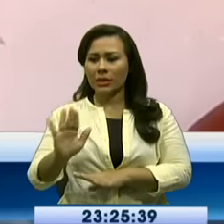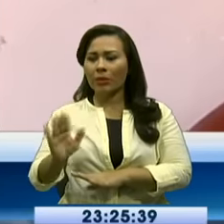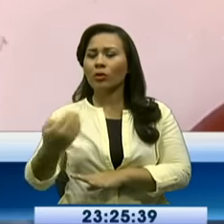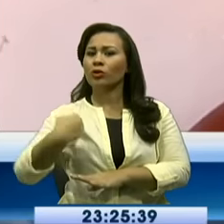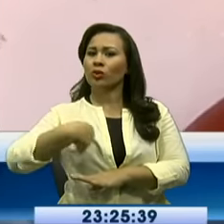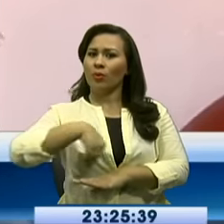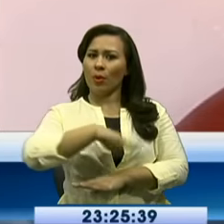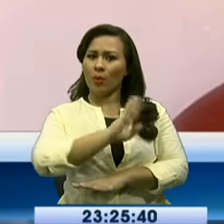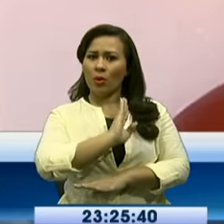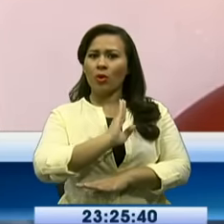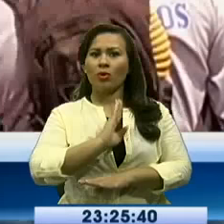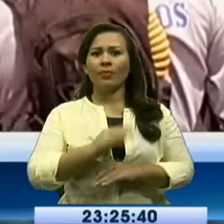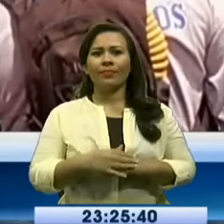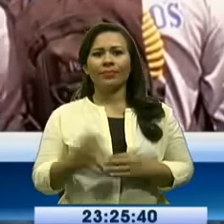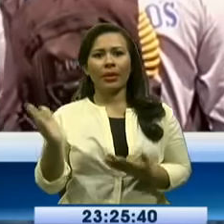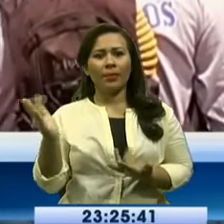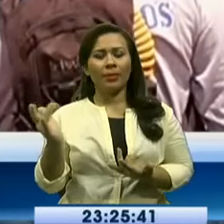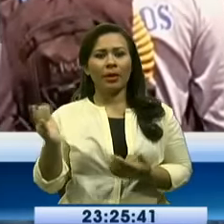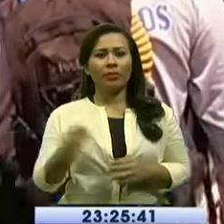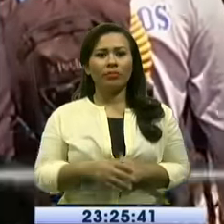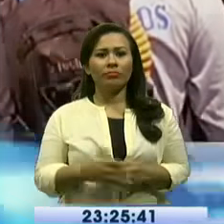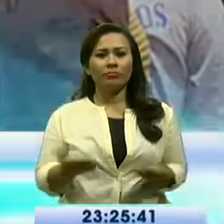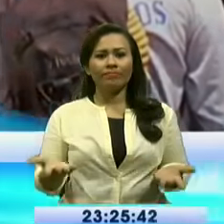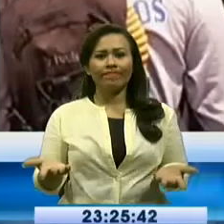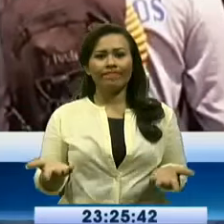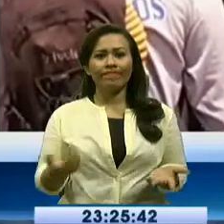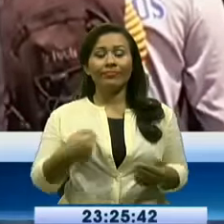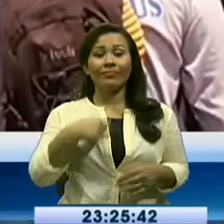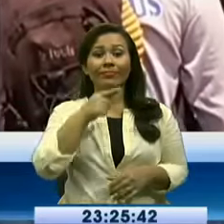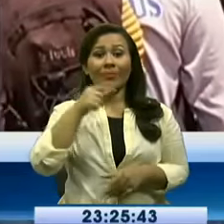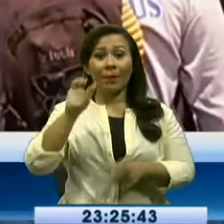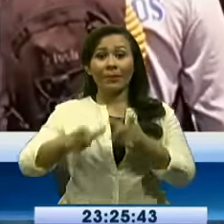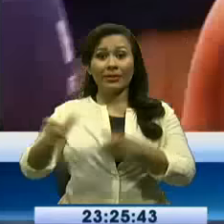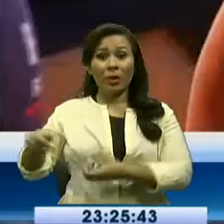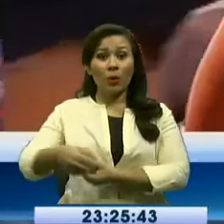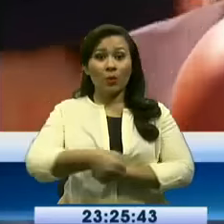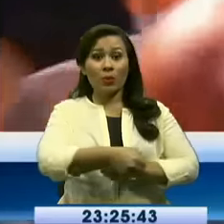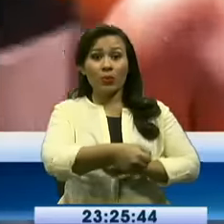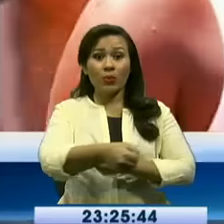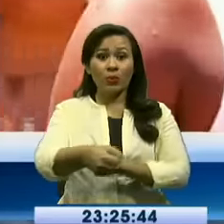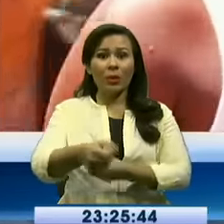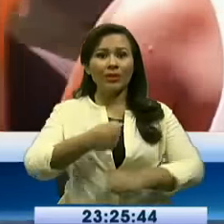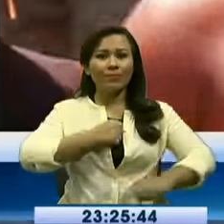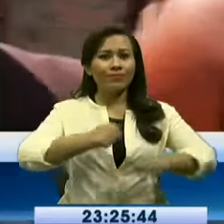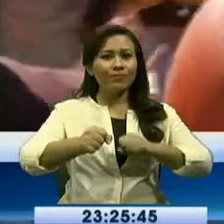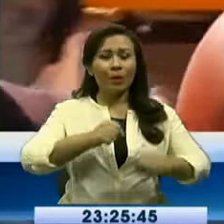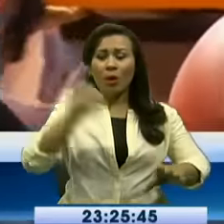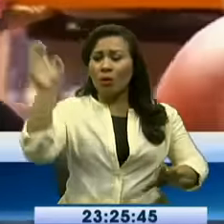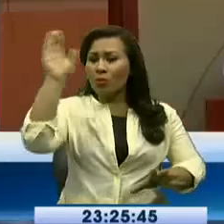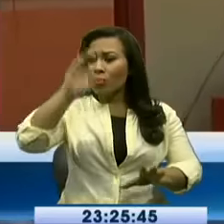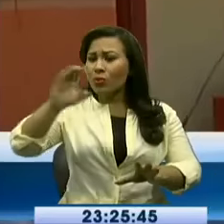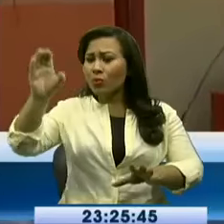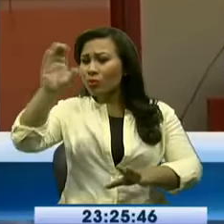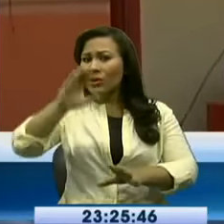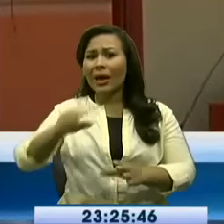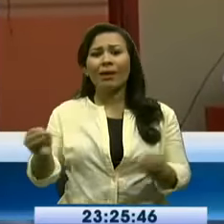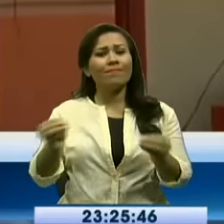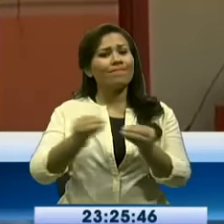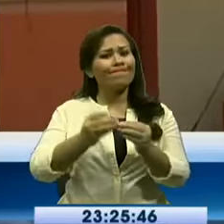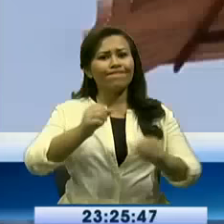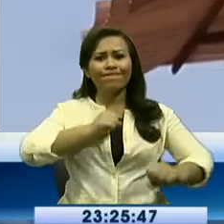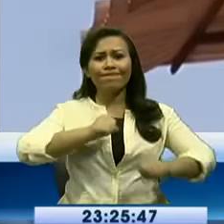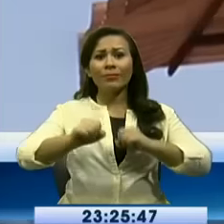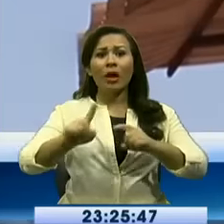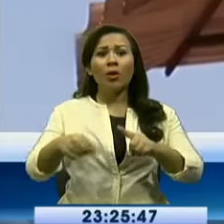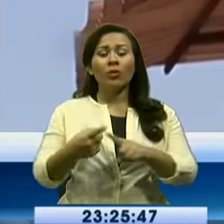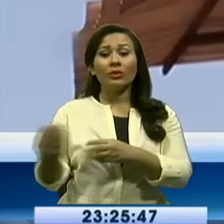demore, dice, pero que acá lo espero. Los bomberos de Quito explicaron que las tareas de búsqueda han sido intensas, más aún cuando se